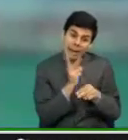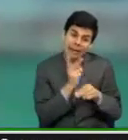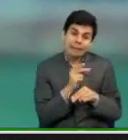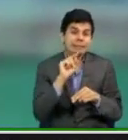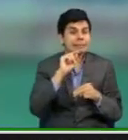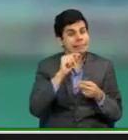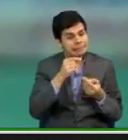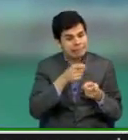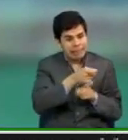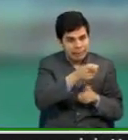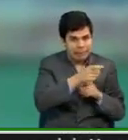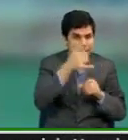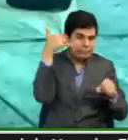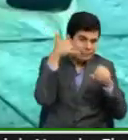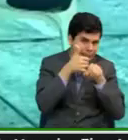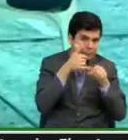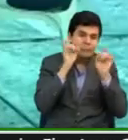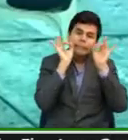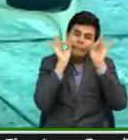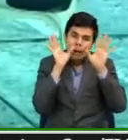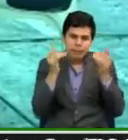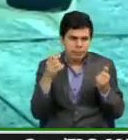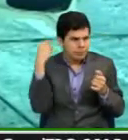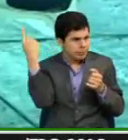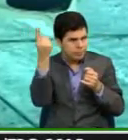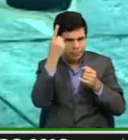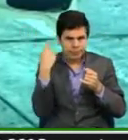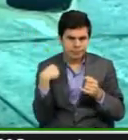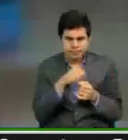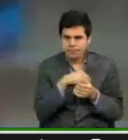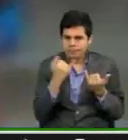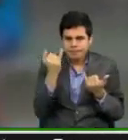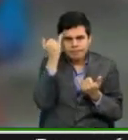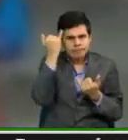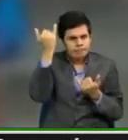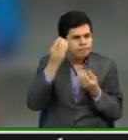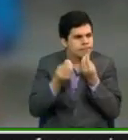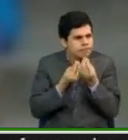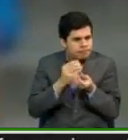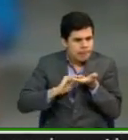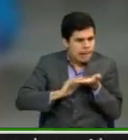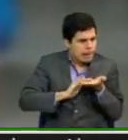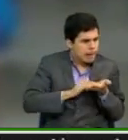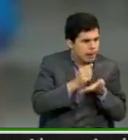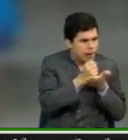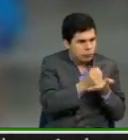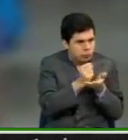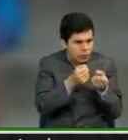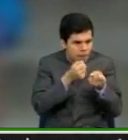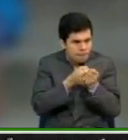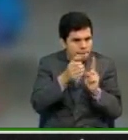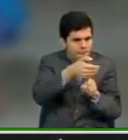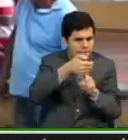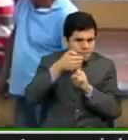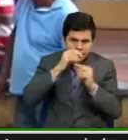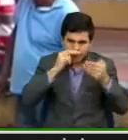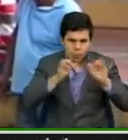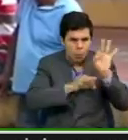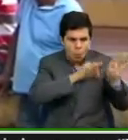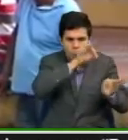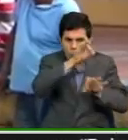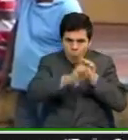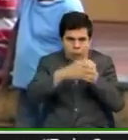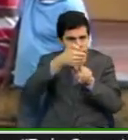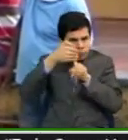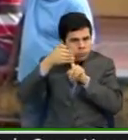exista un solo caso de violencia sexual. Estamos trabajando con todas las familias estos temas para que cada vez reforcemos más la seguridad de nuestros niños